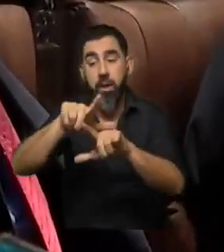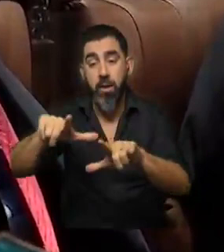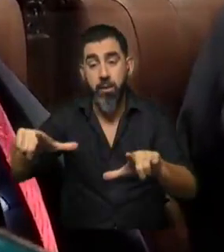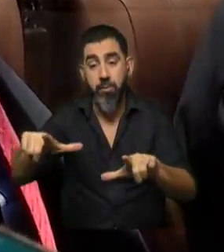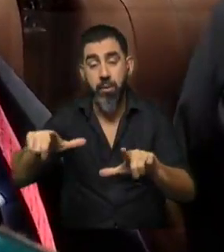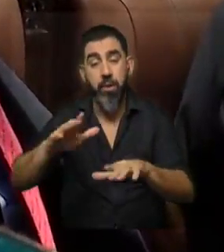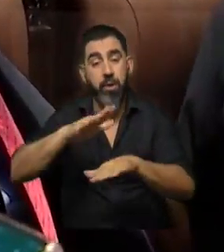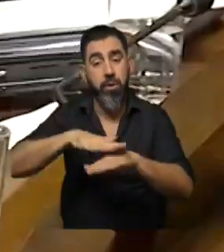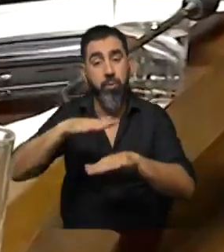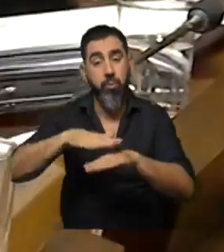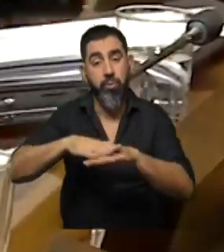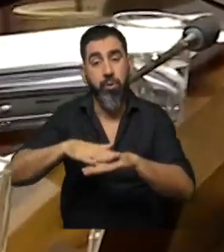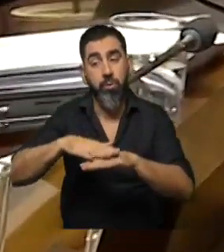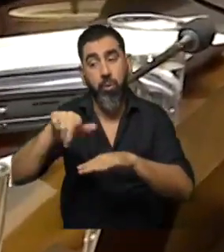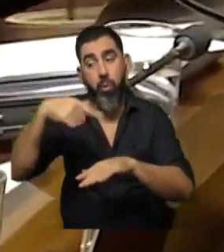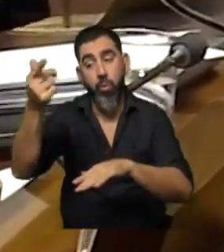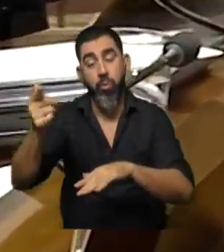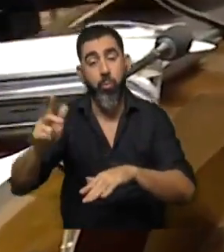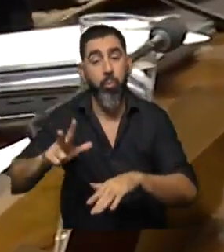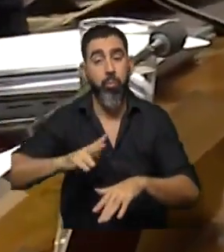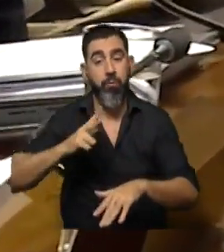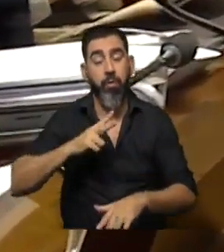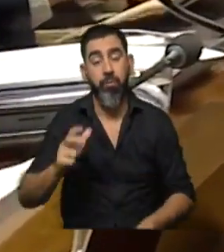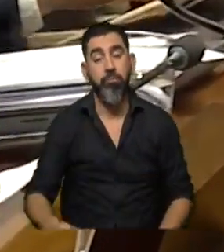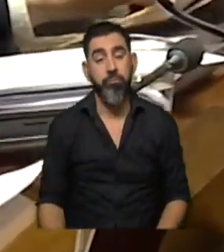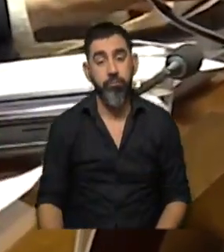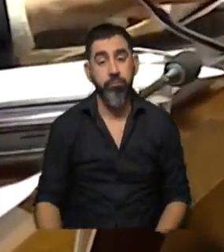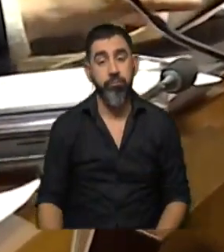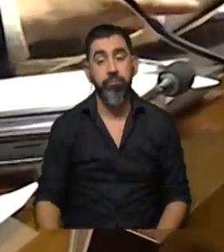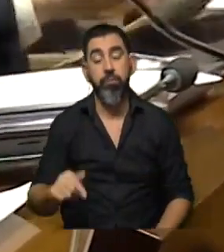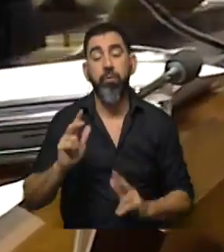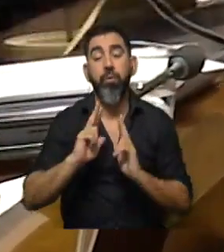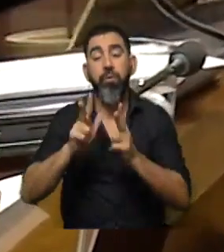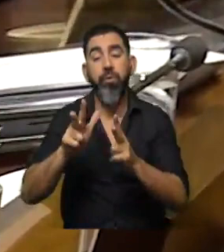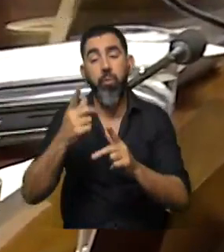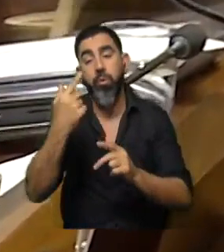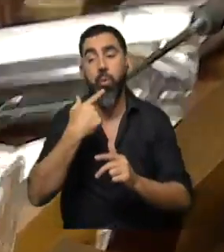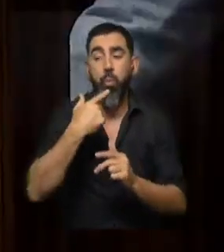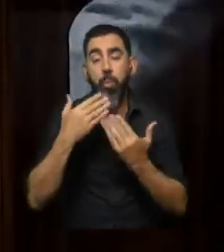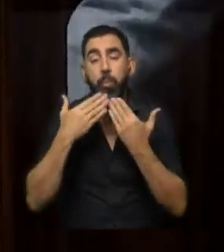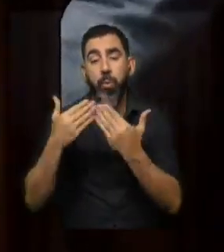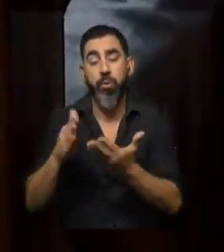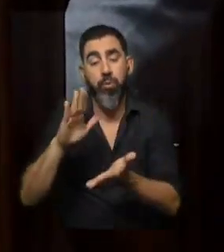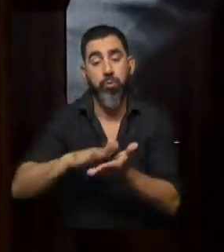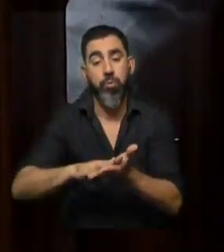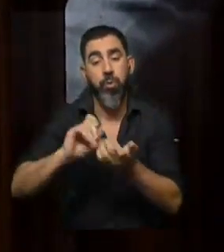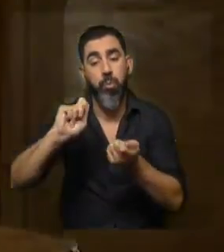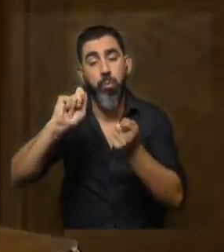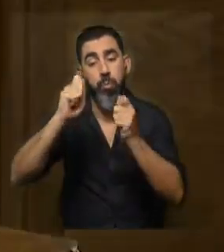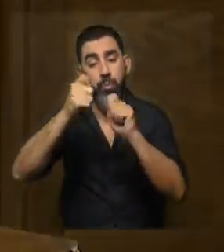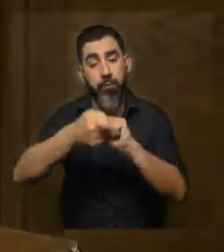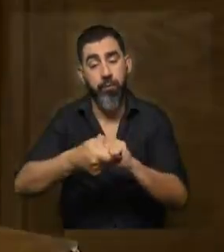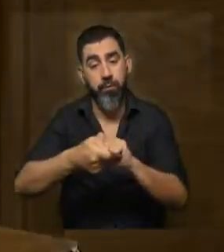en manos en manos perdón de privados esto decía Carballo en uno de los cuestionamientos a propósito de las modificaciones